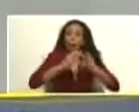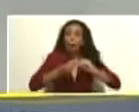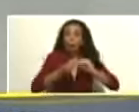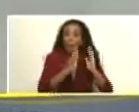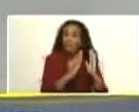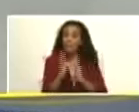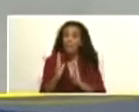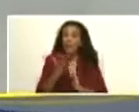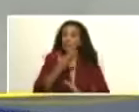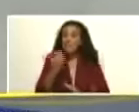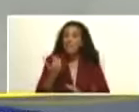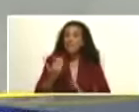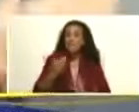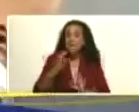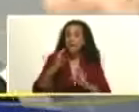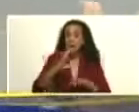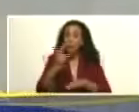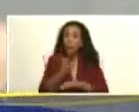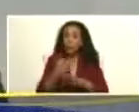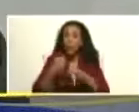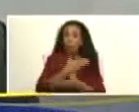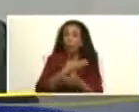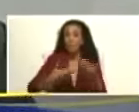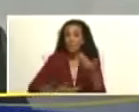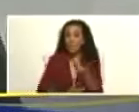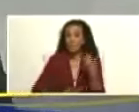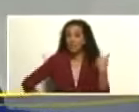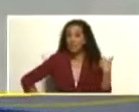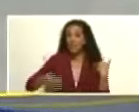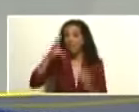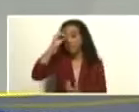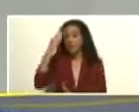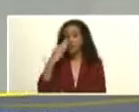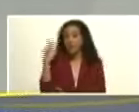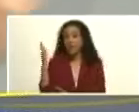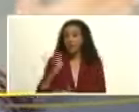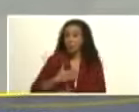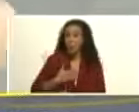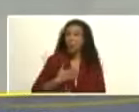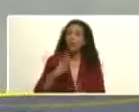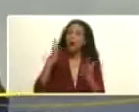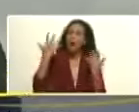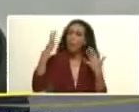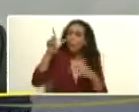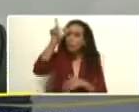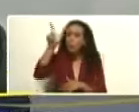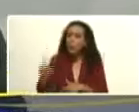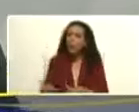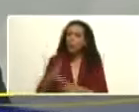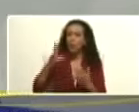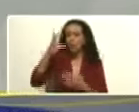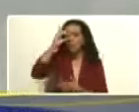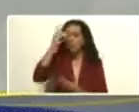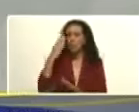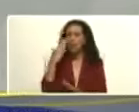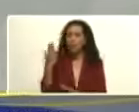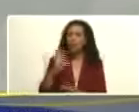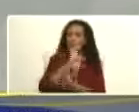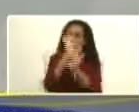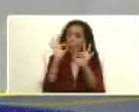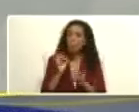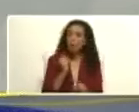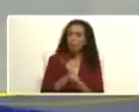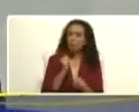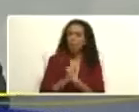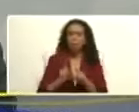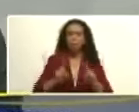plan del Poder Ejecutivo de la mano de la vicepresidenta Delcy Rodríguez, a la cual quiero pedirle un aplauso a la vicepresidenta Delcy por